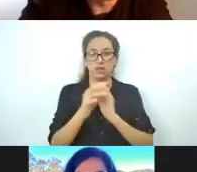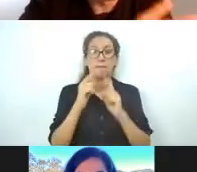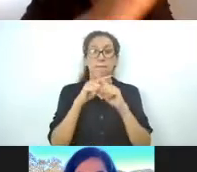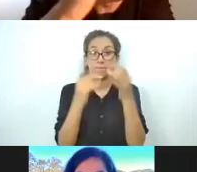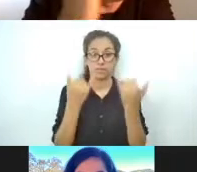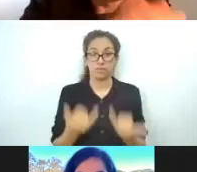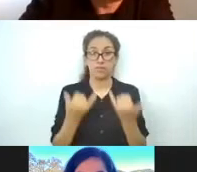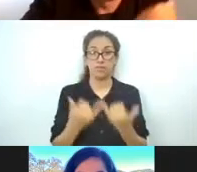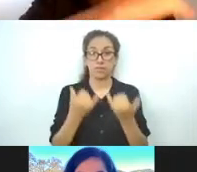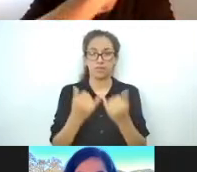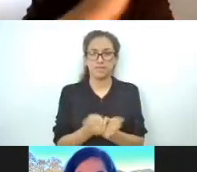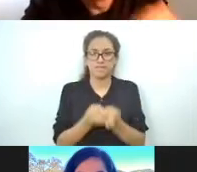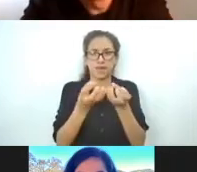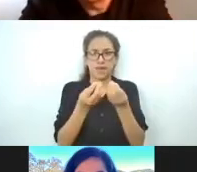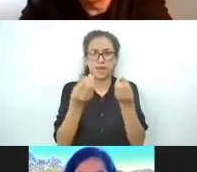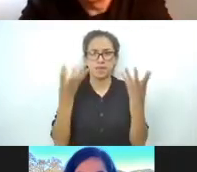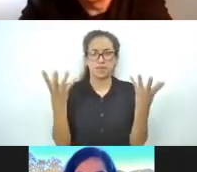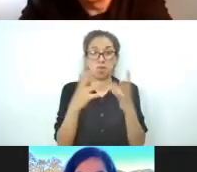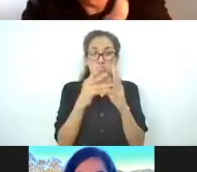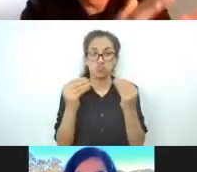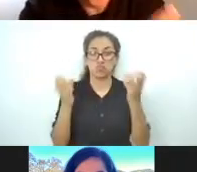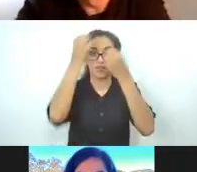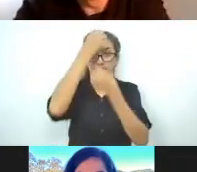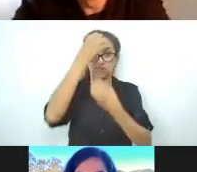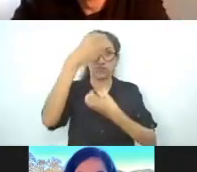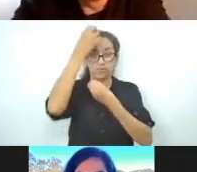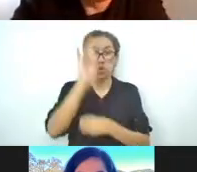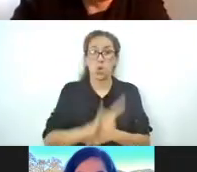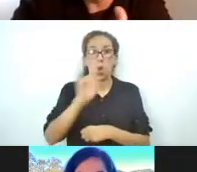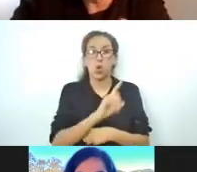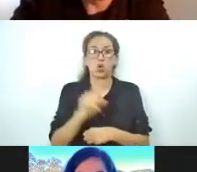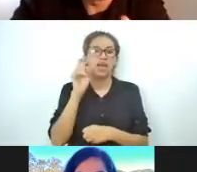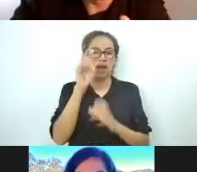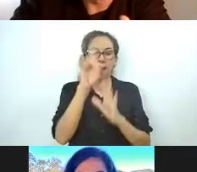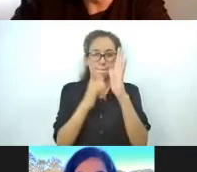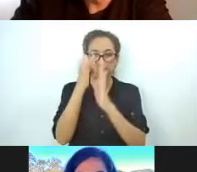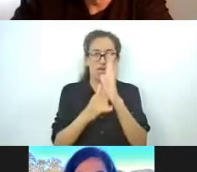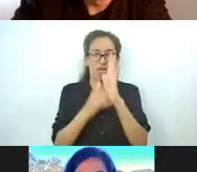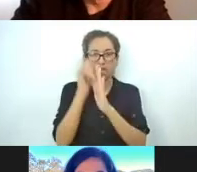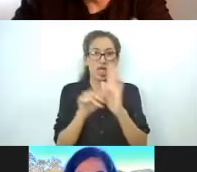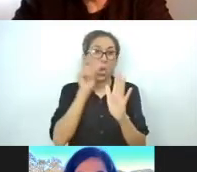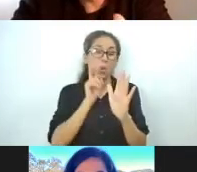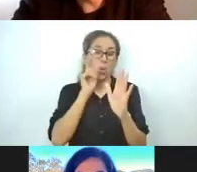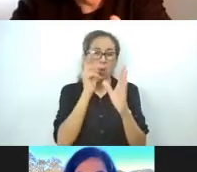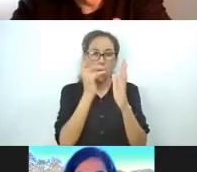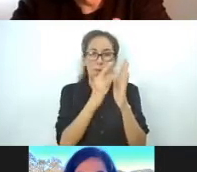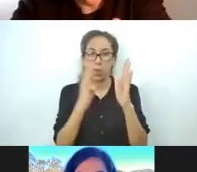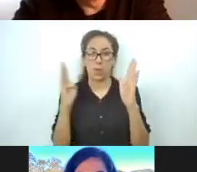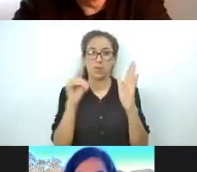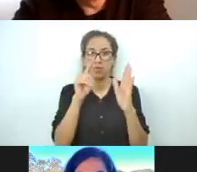ahora pues Internet tiene mucha información. El uso de pornografía ha reemplazado en parte la actividad